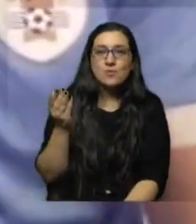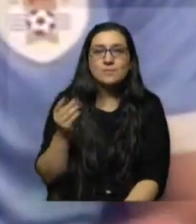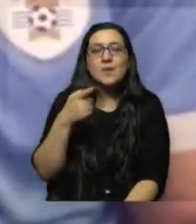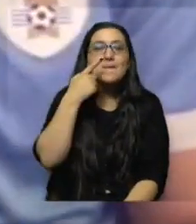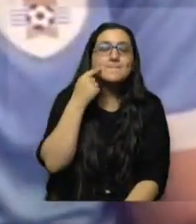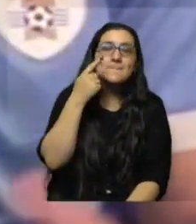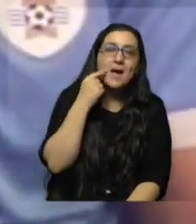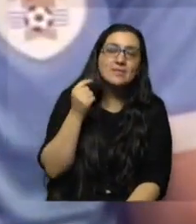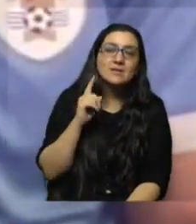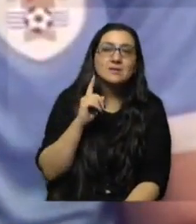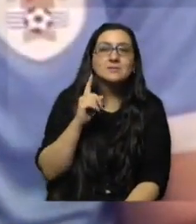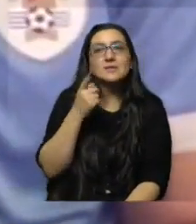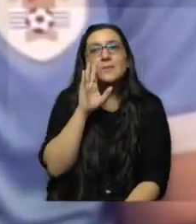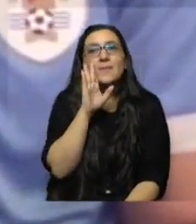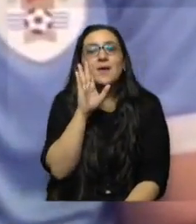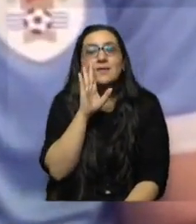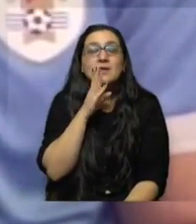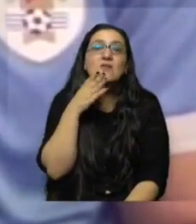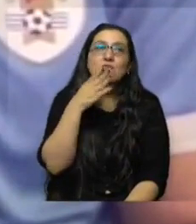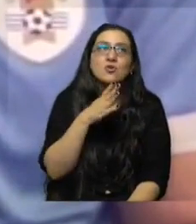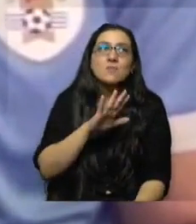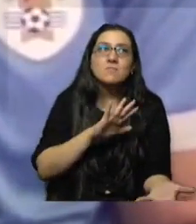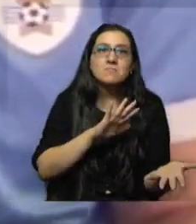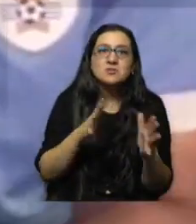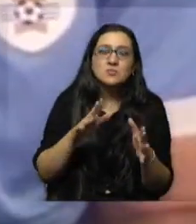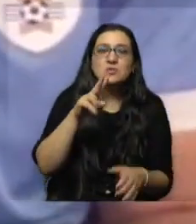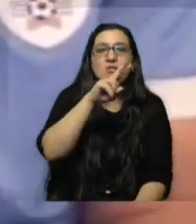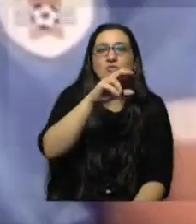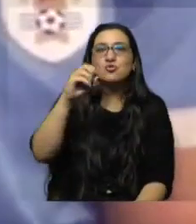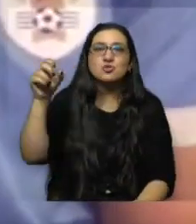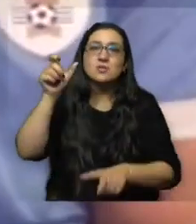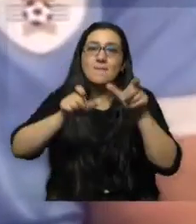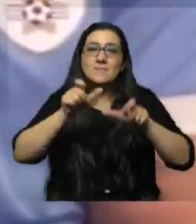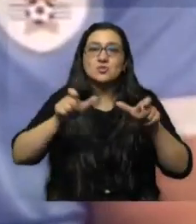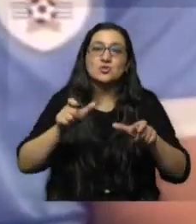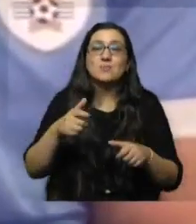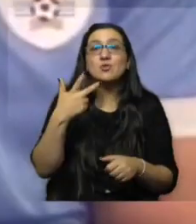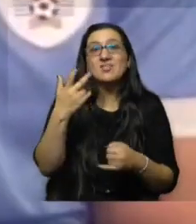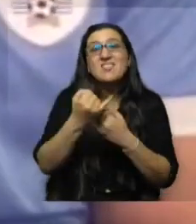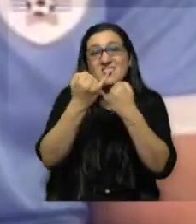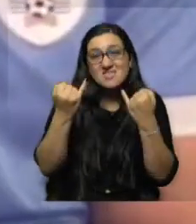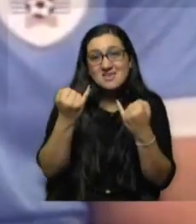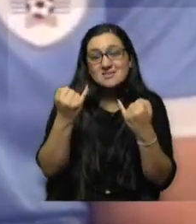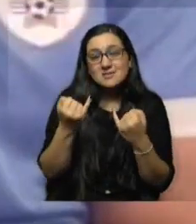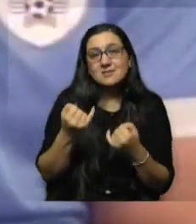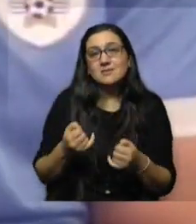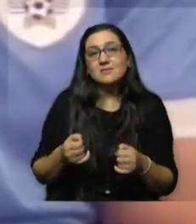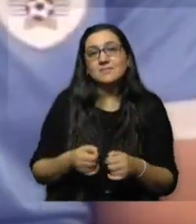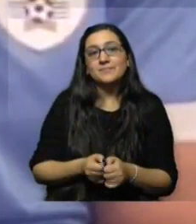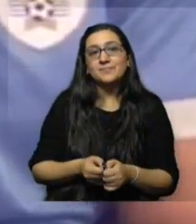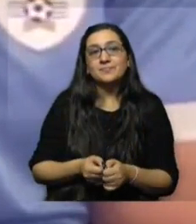padres que fueron a ver la filmación, seríamos más o menos 200 personas el día del rodaje. Bien,